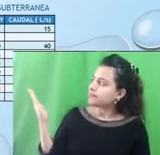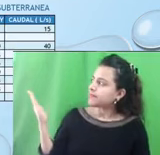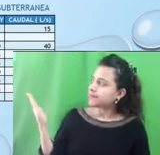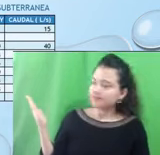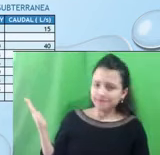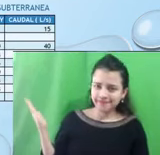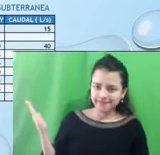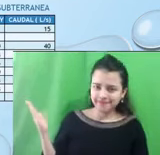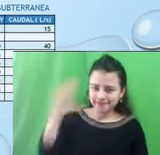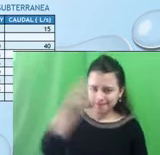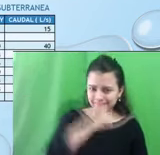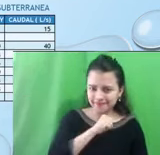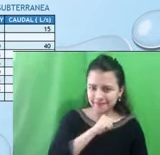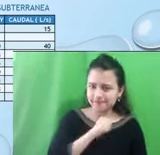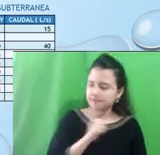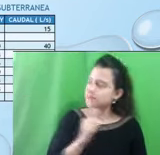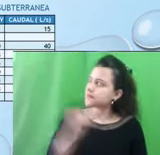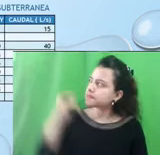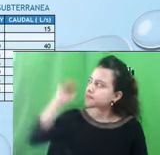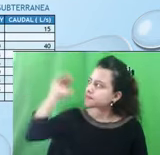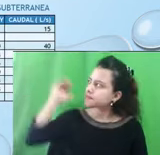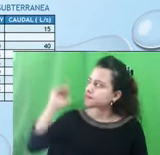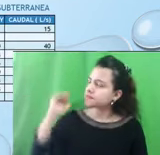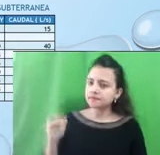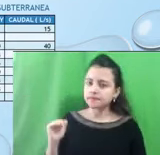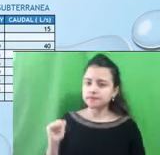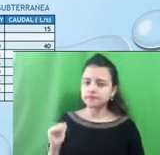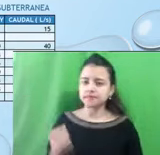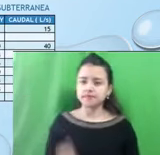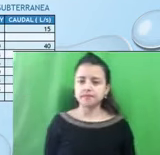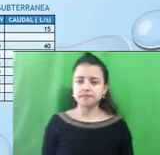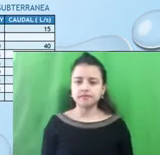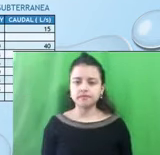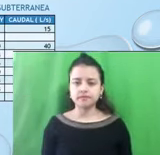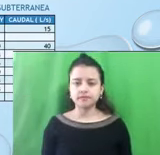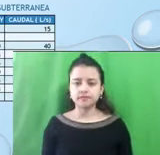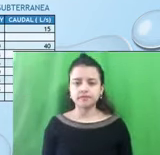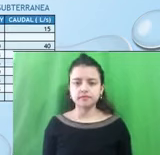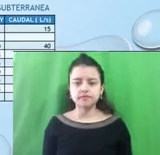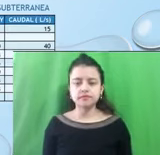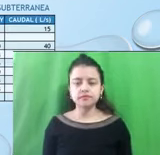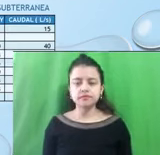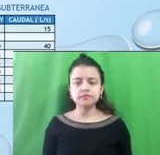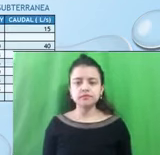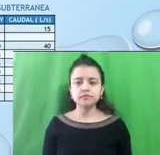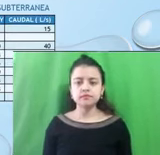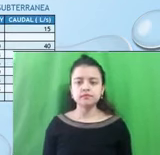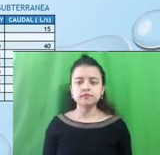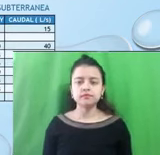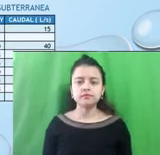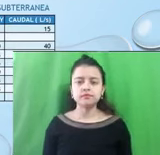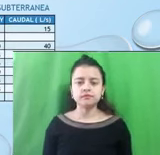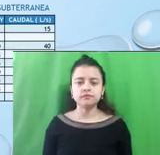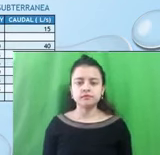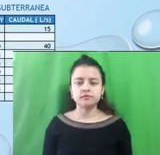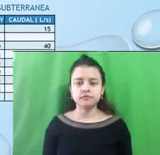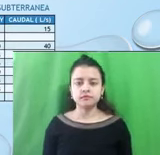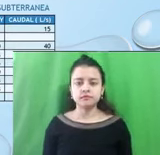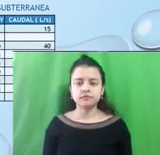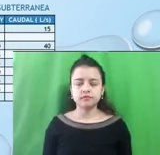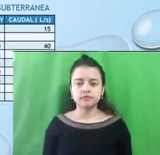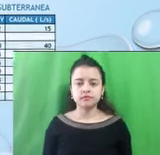¿cierto? Tenemos San Rafael 1, San Rafael 2, San Rafael 3, Mana Blanca, Cartagenita, Aguapucha 1 y 2 y